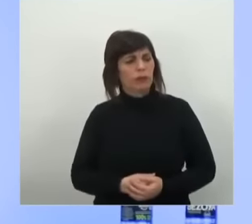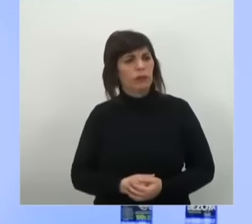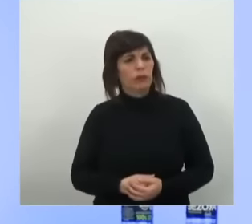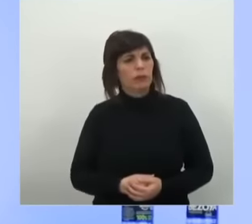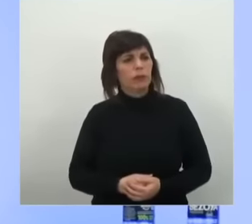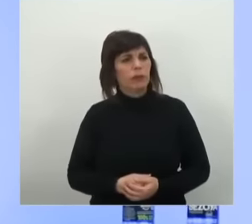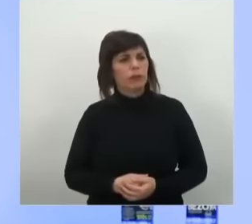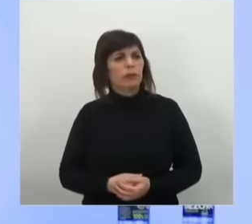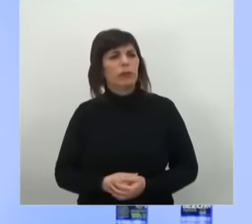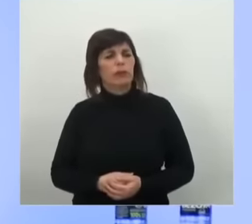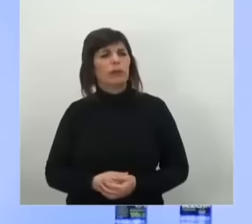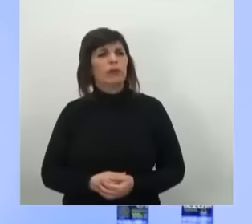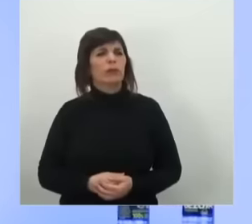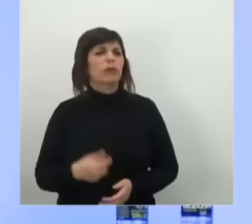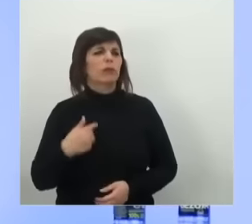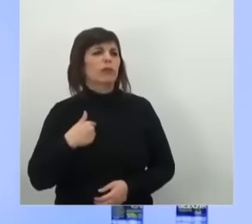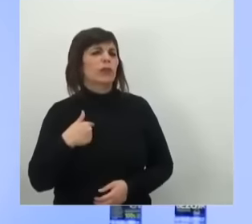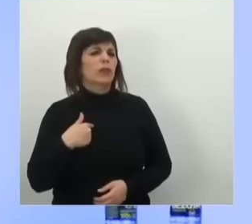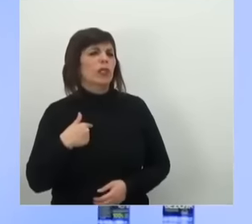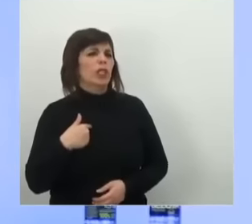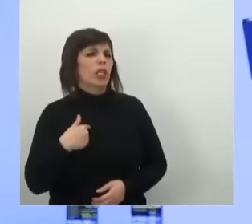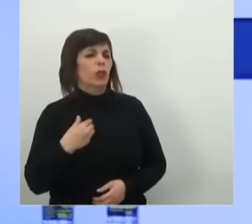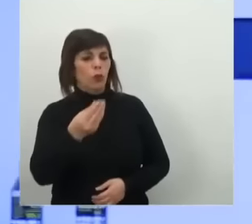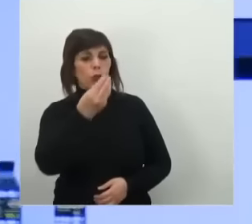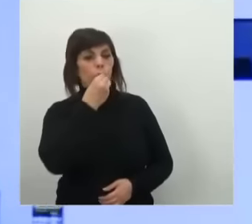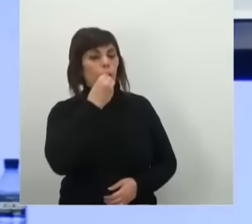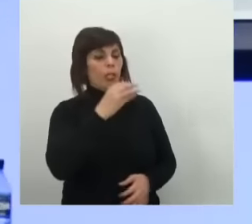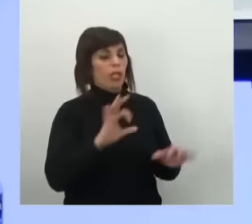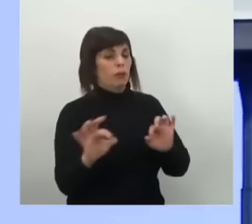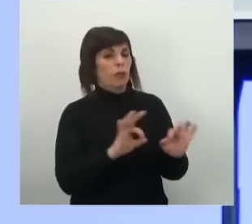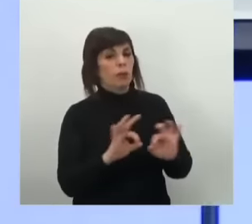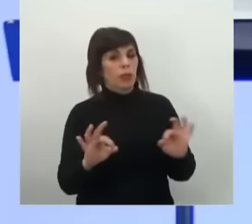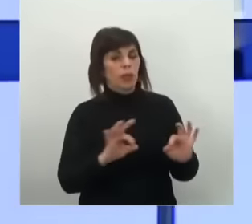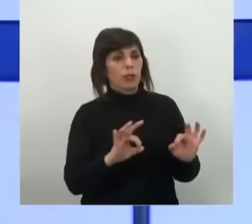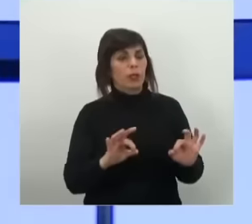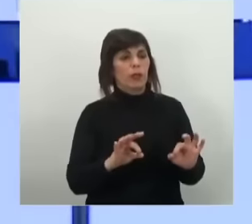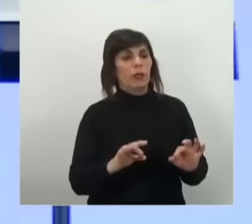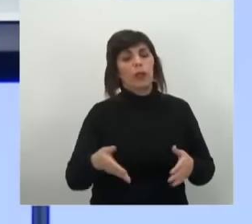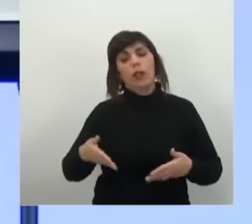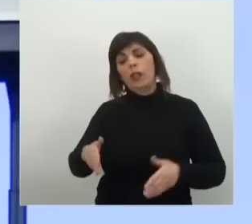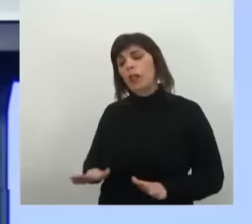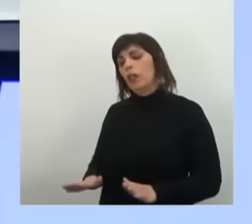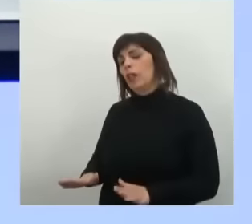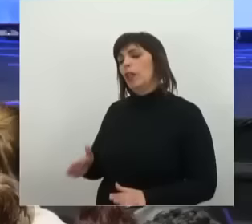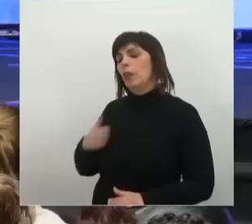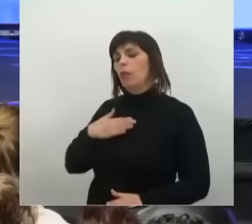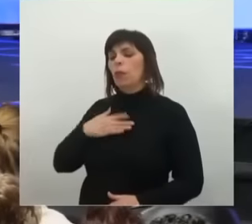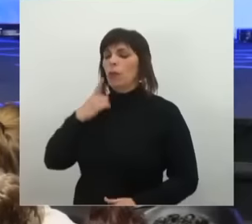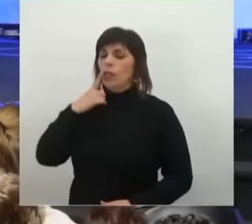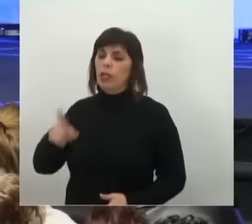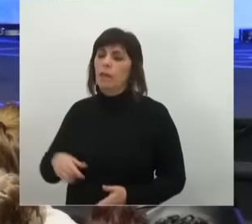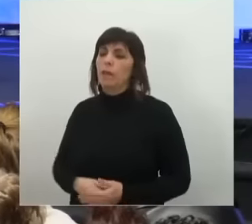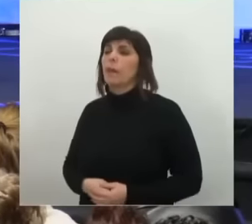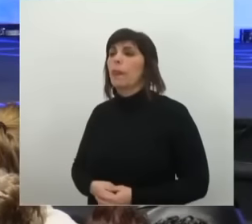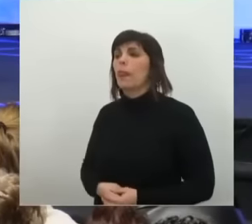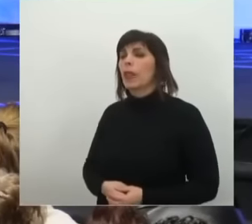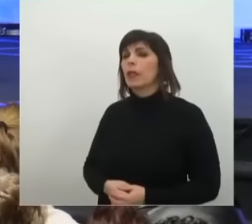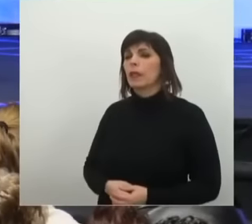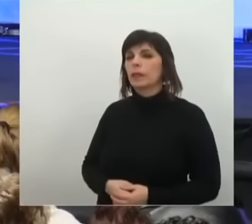yo estaba en la parrilla preparando algo y entonces él viene Y me dice Qué puedo hacer papá